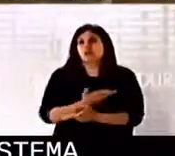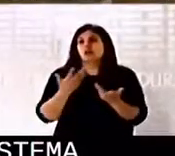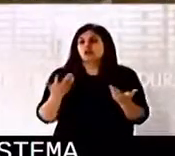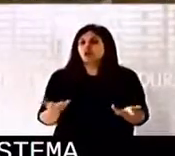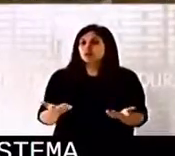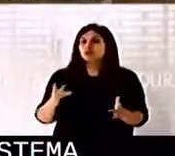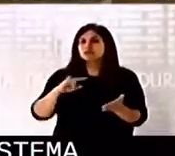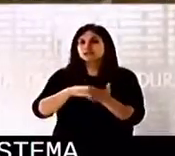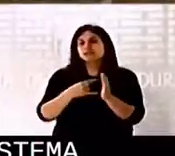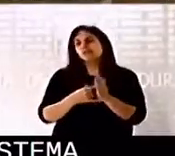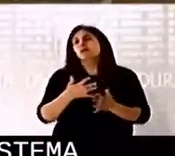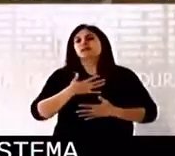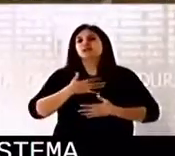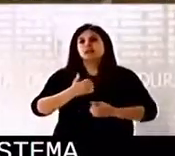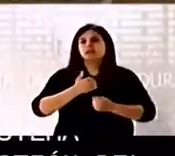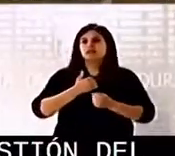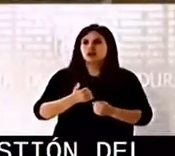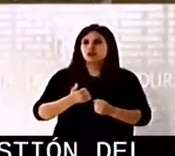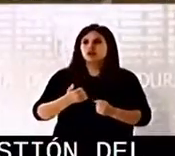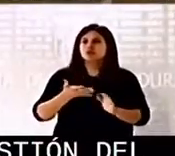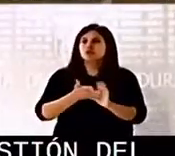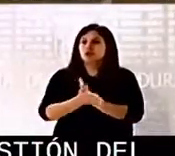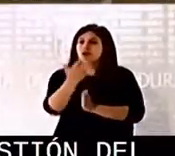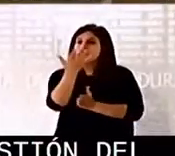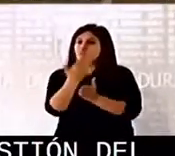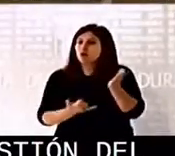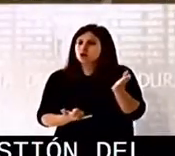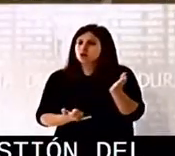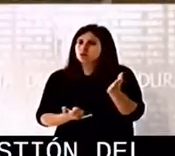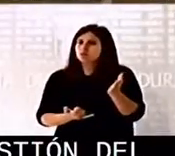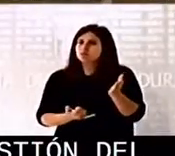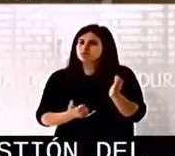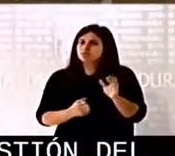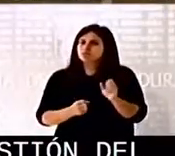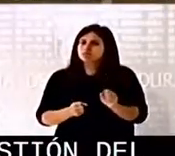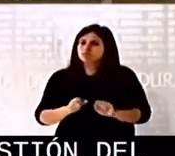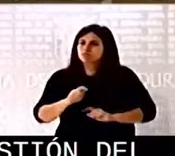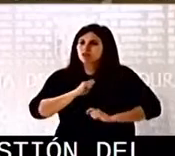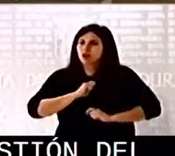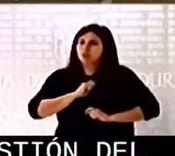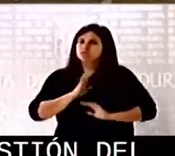organización de gestión del conocimiento, están para aprender,